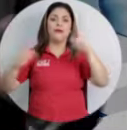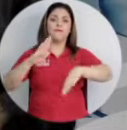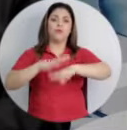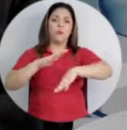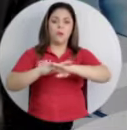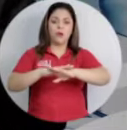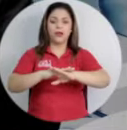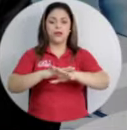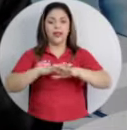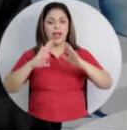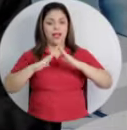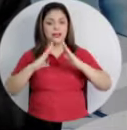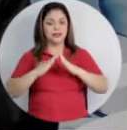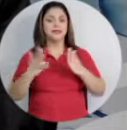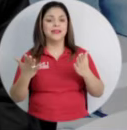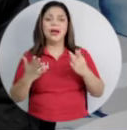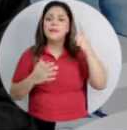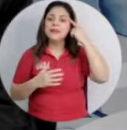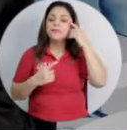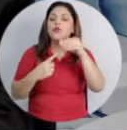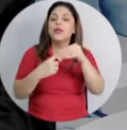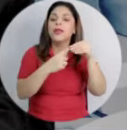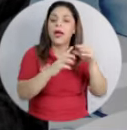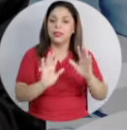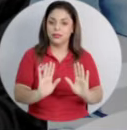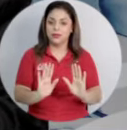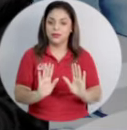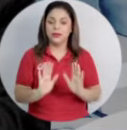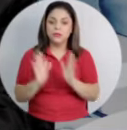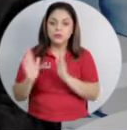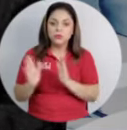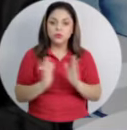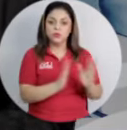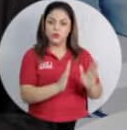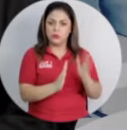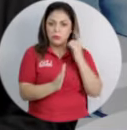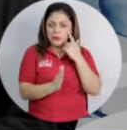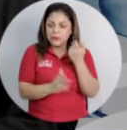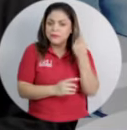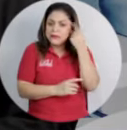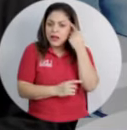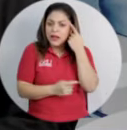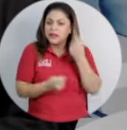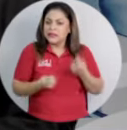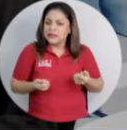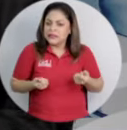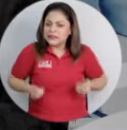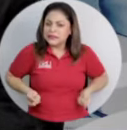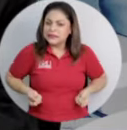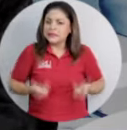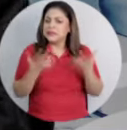todo. Entonces, las prioridades. Entonces, el presupuesto significa planificar en familia y empezar a